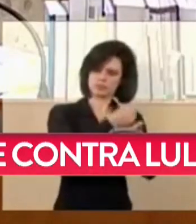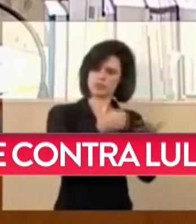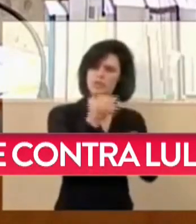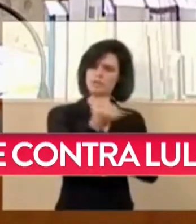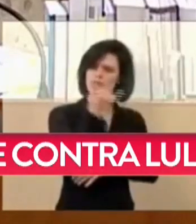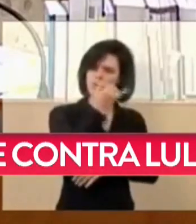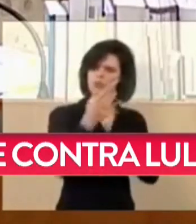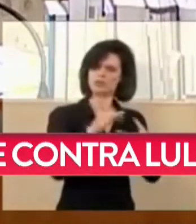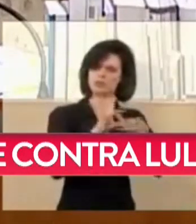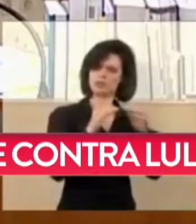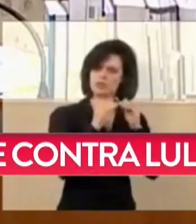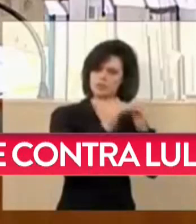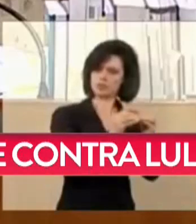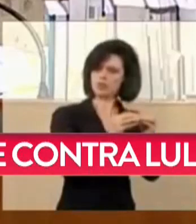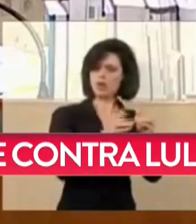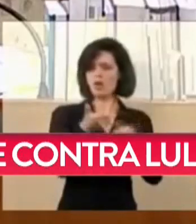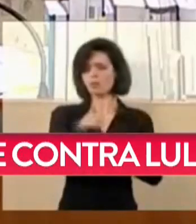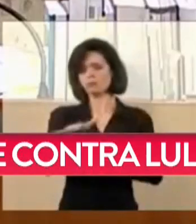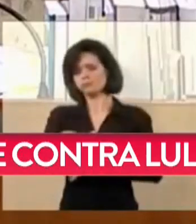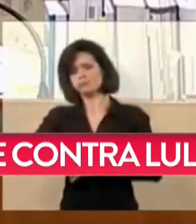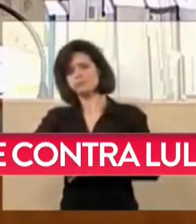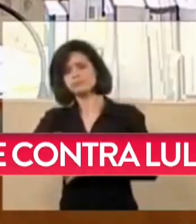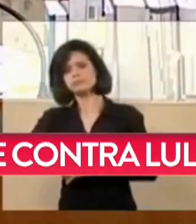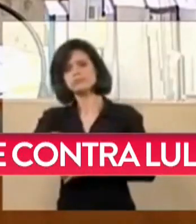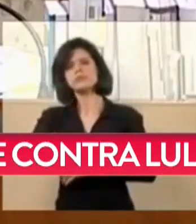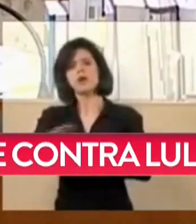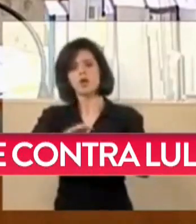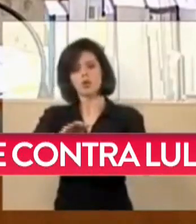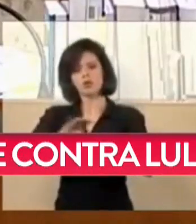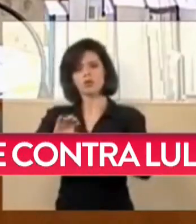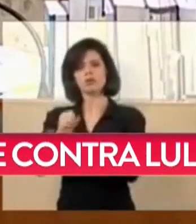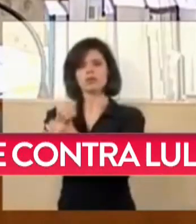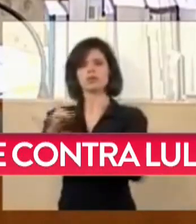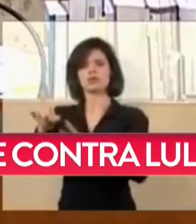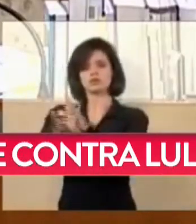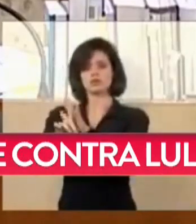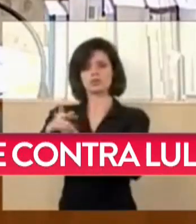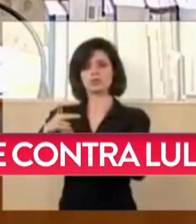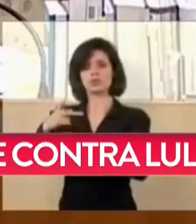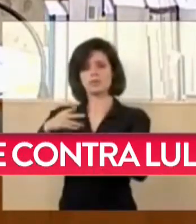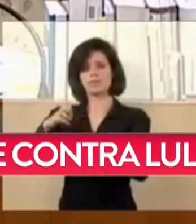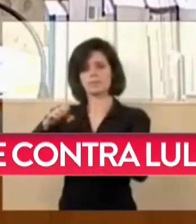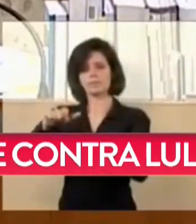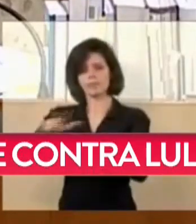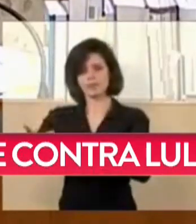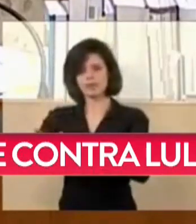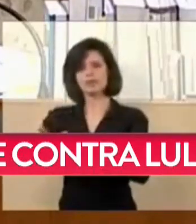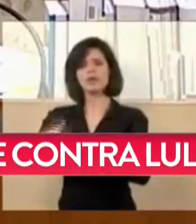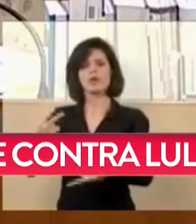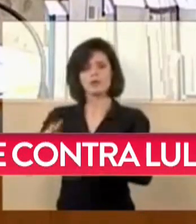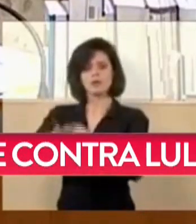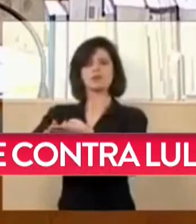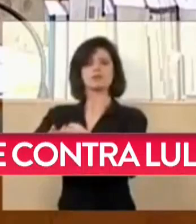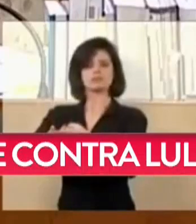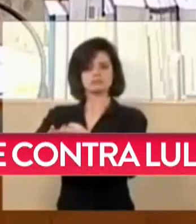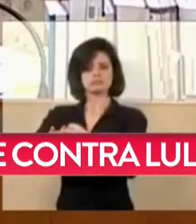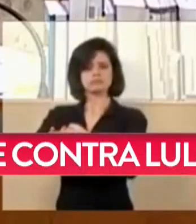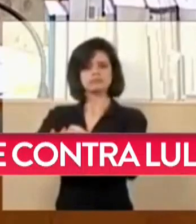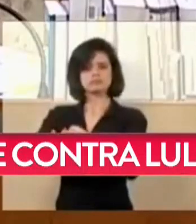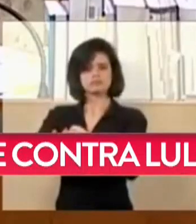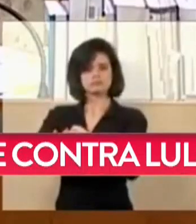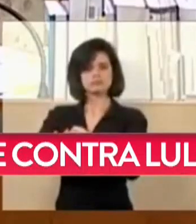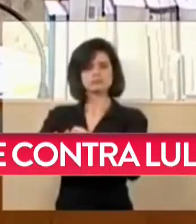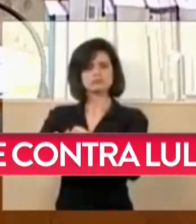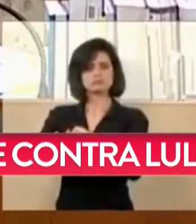democracia y por otro lado garante también que el directo en él la pena de prisión es realmente algo que la